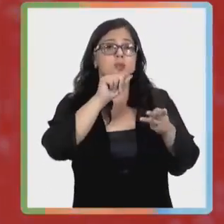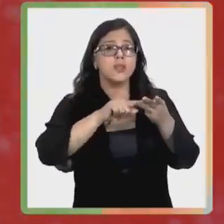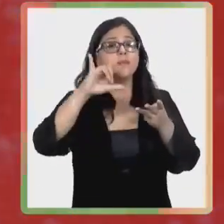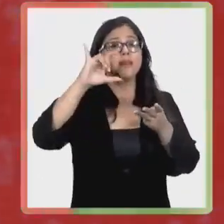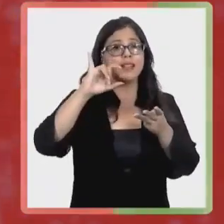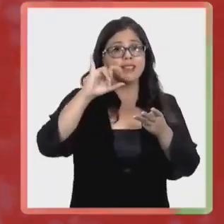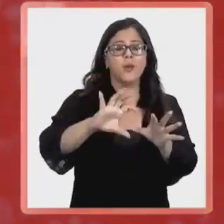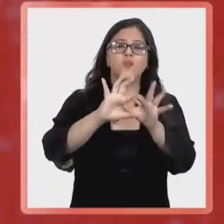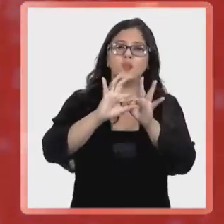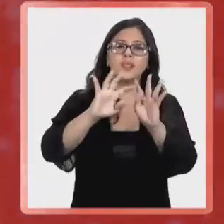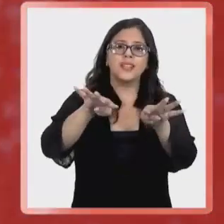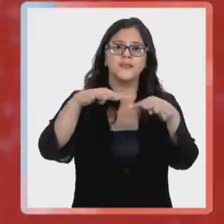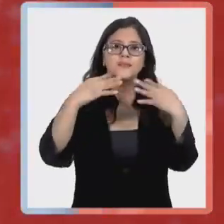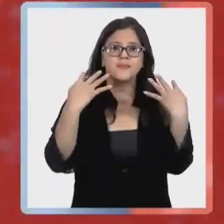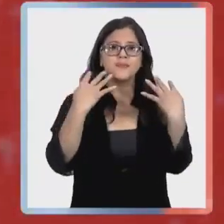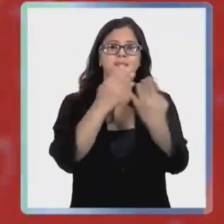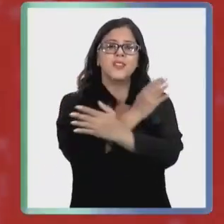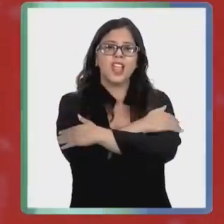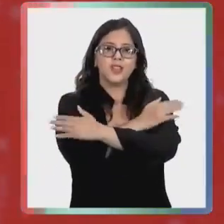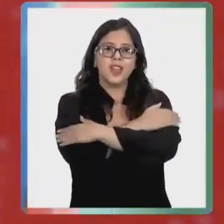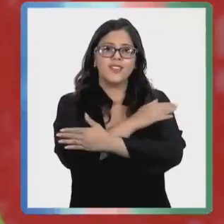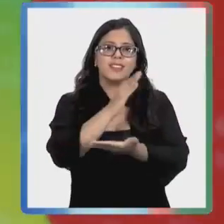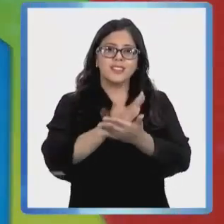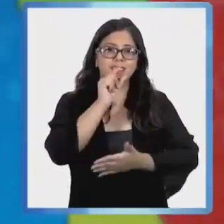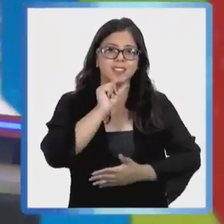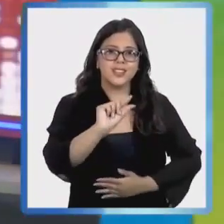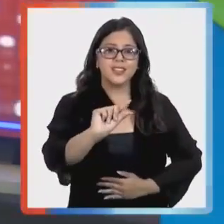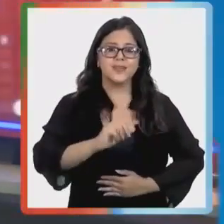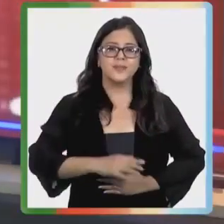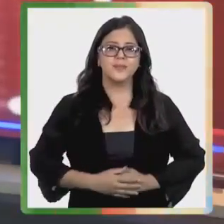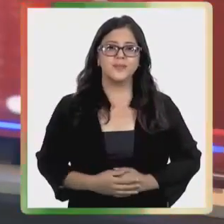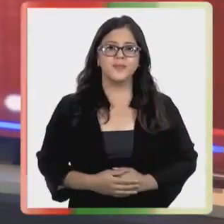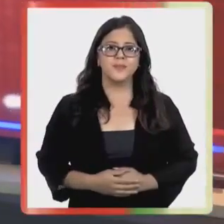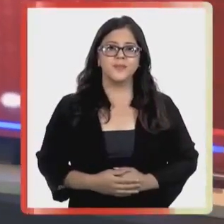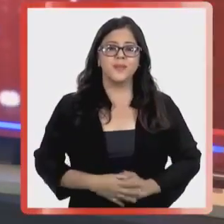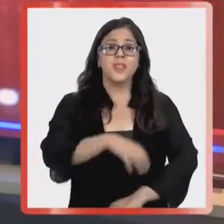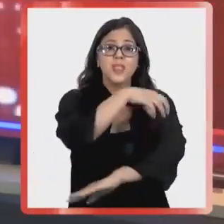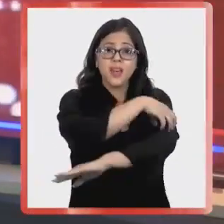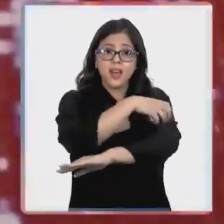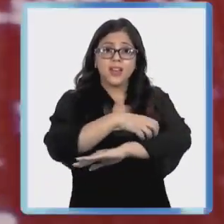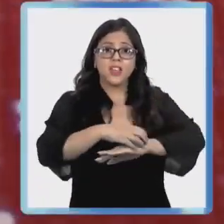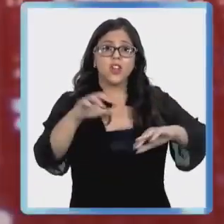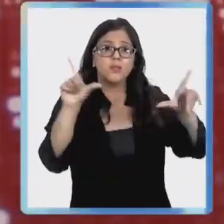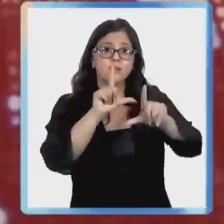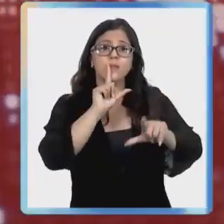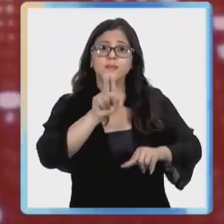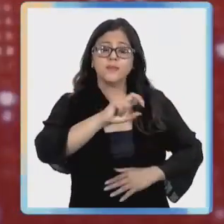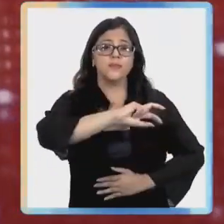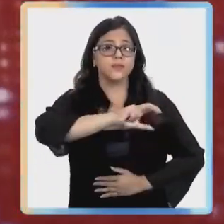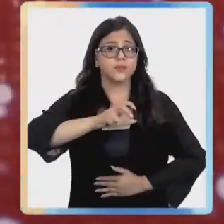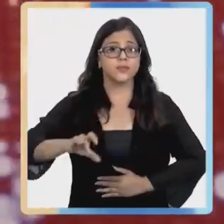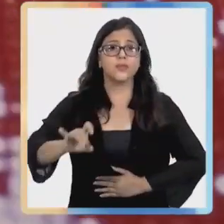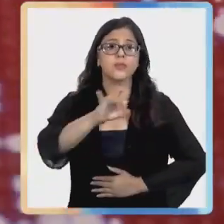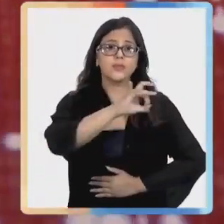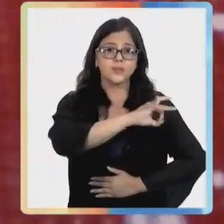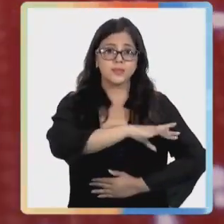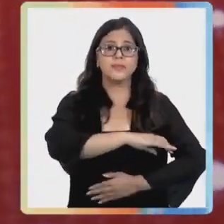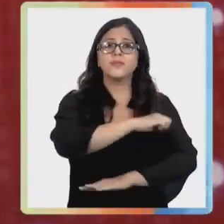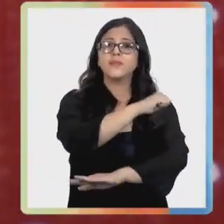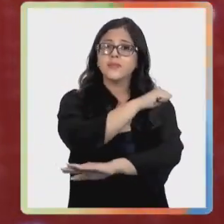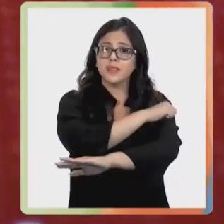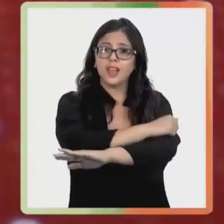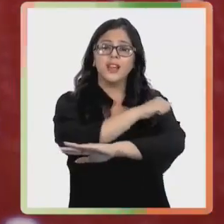estamos en Facebook, Twitter e Instagram. Gracias por acompañarnos. Un abrazo y hasta pronto. Asociación Regional de Canales de